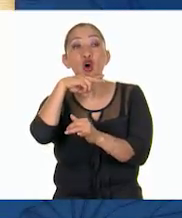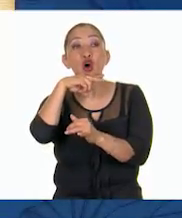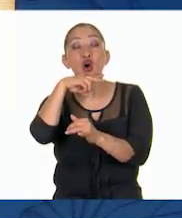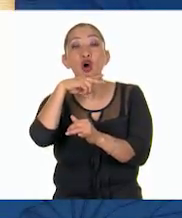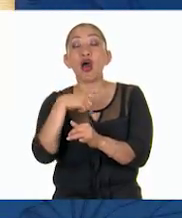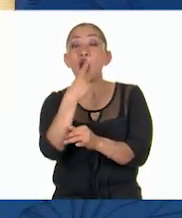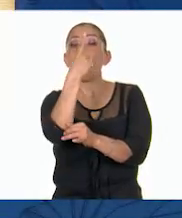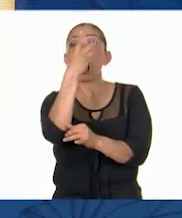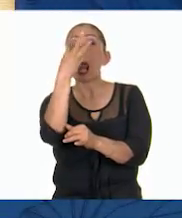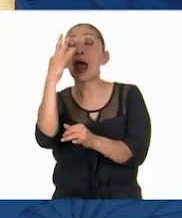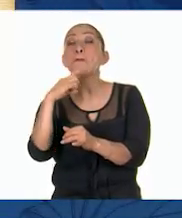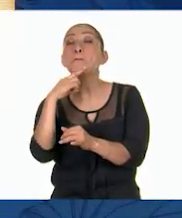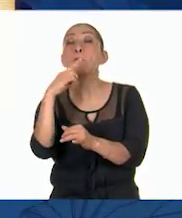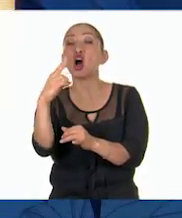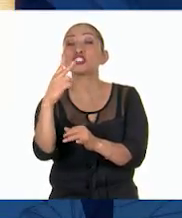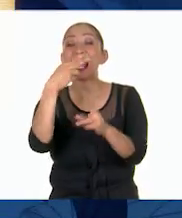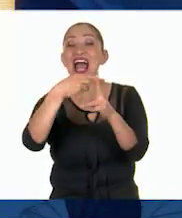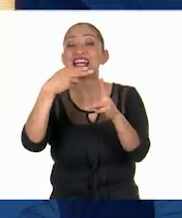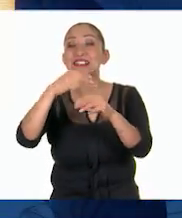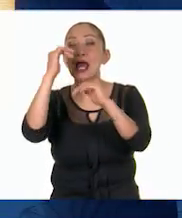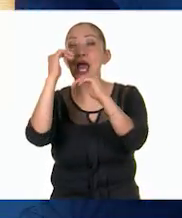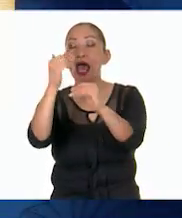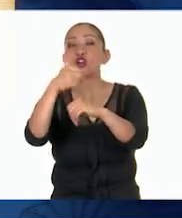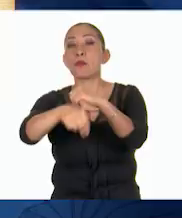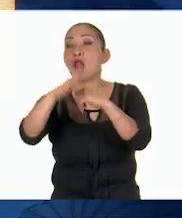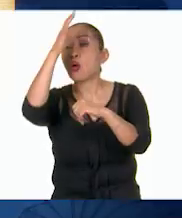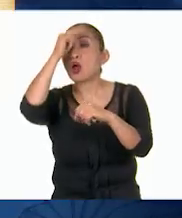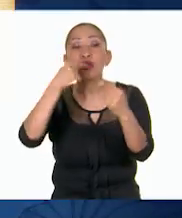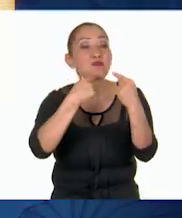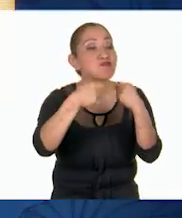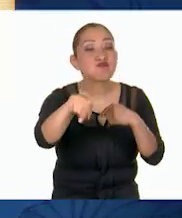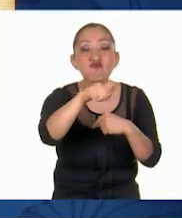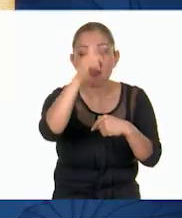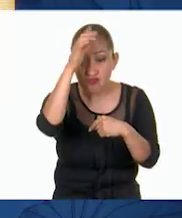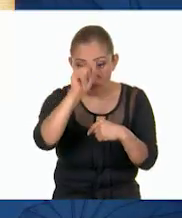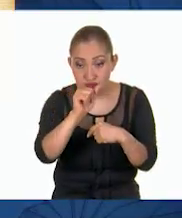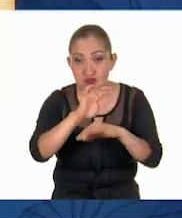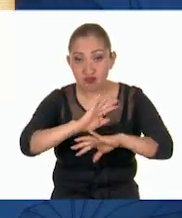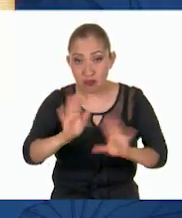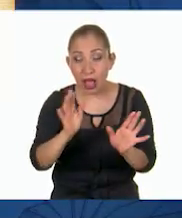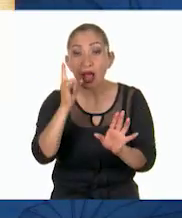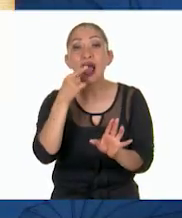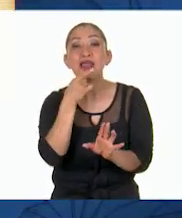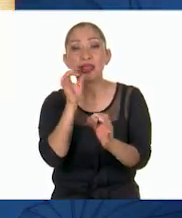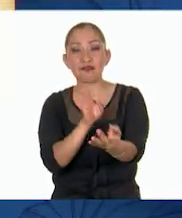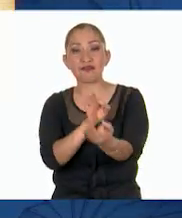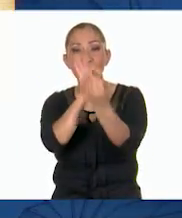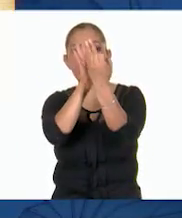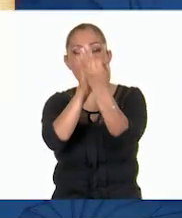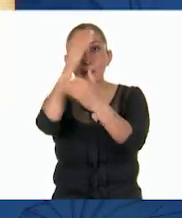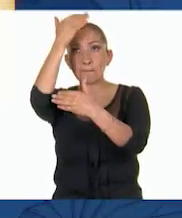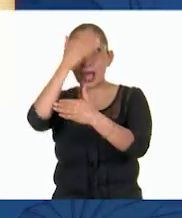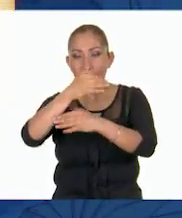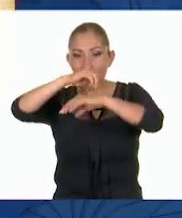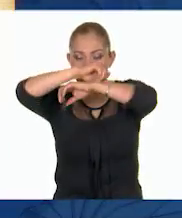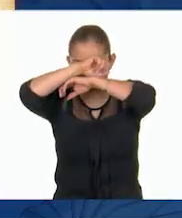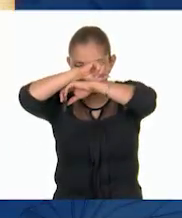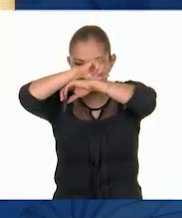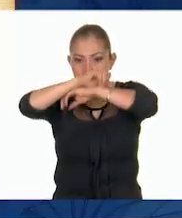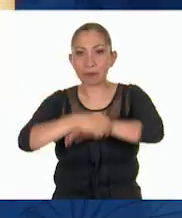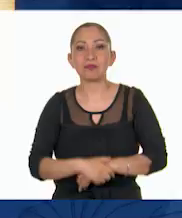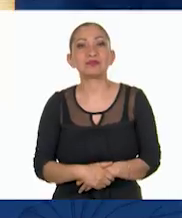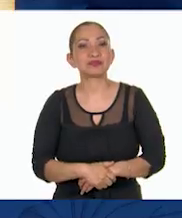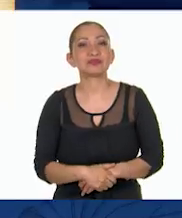en voz alta hasta el número acordado por todos los participantes al estar de frente a una pared y con los ojos